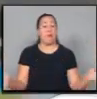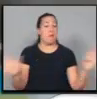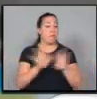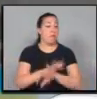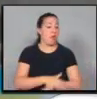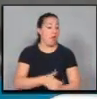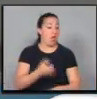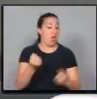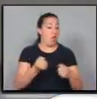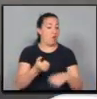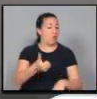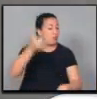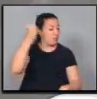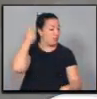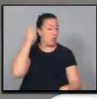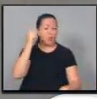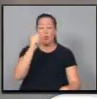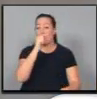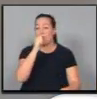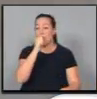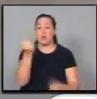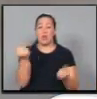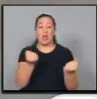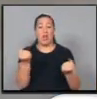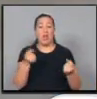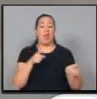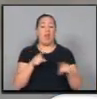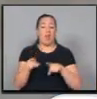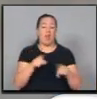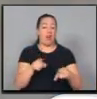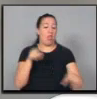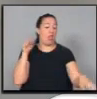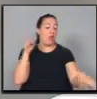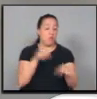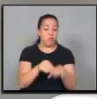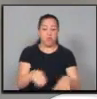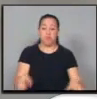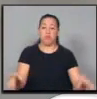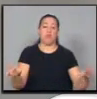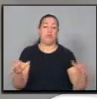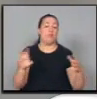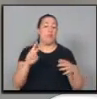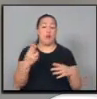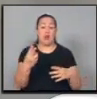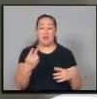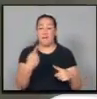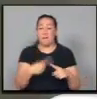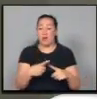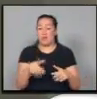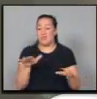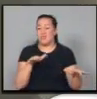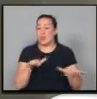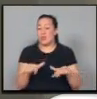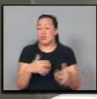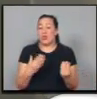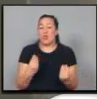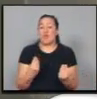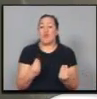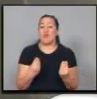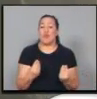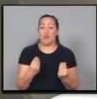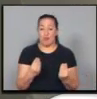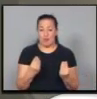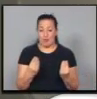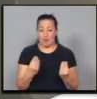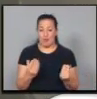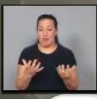esta situación de gente que conduce alcoholizada, corre picadas y demás, termina muriendo porque es embestida de atrás en una situación que no podés evitar. ¿Cómo lo evitás?